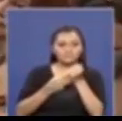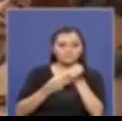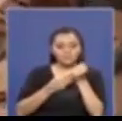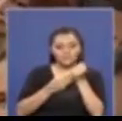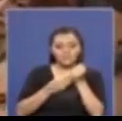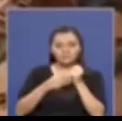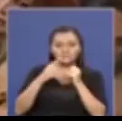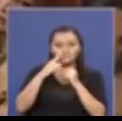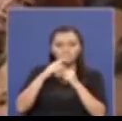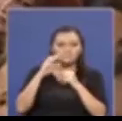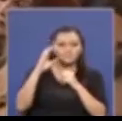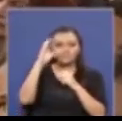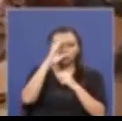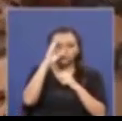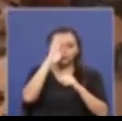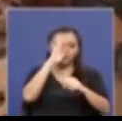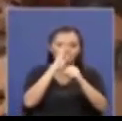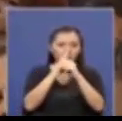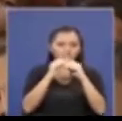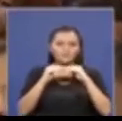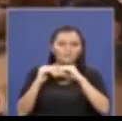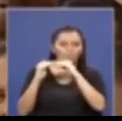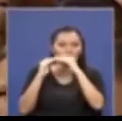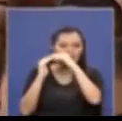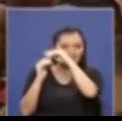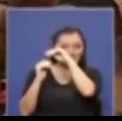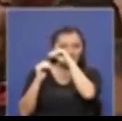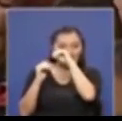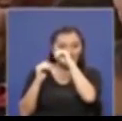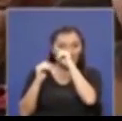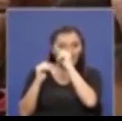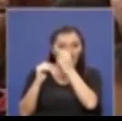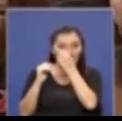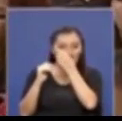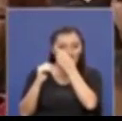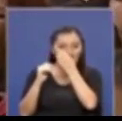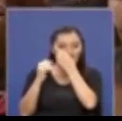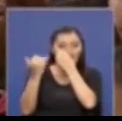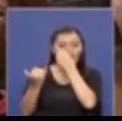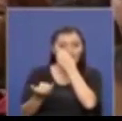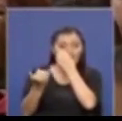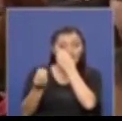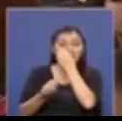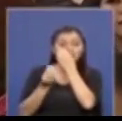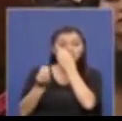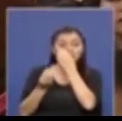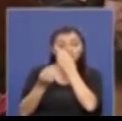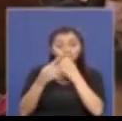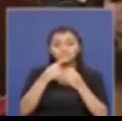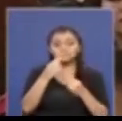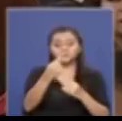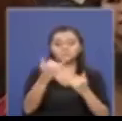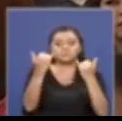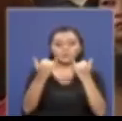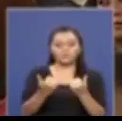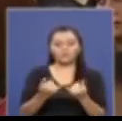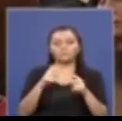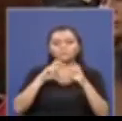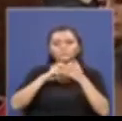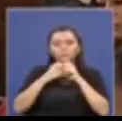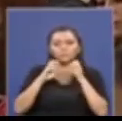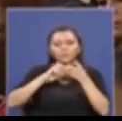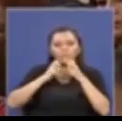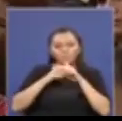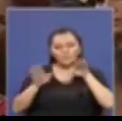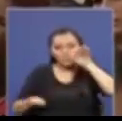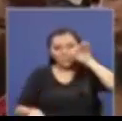y buscar la equidad en todo sentido. Y en este marco, lo que este momento se acaba de señalar es parte de fuentes de